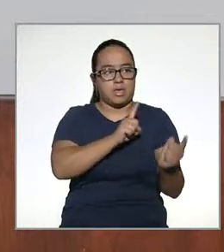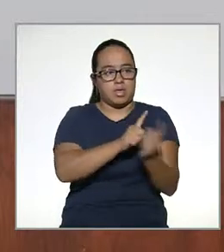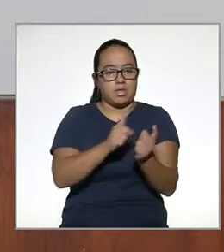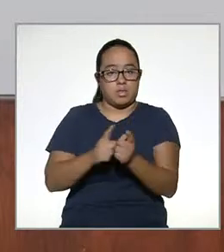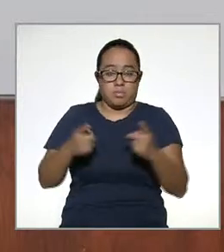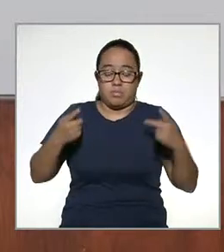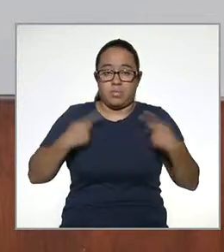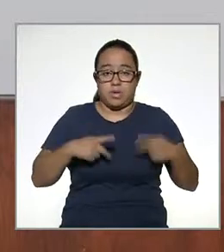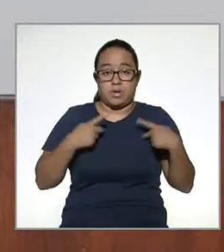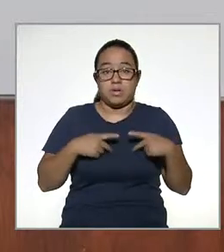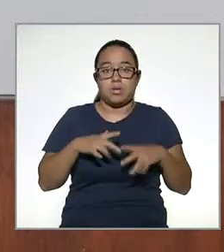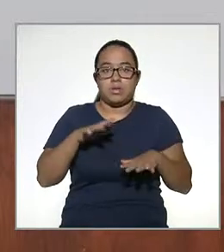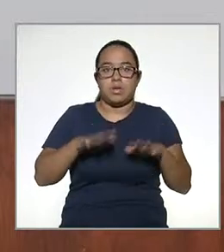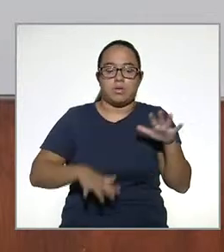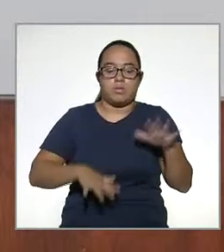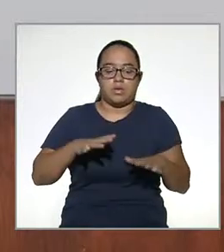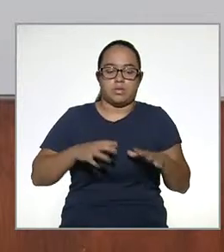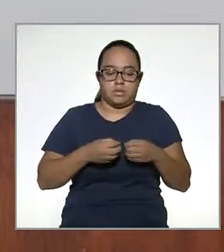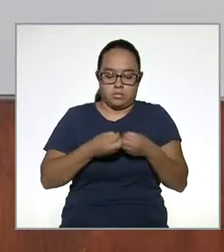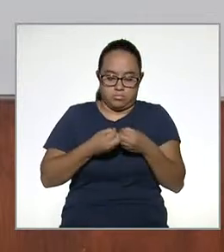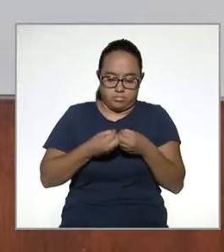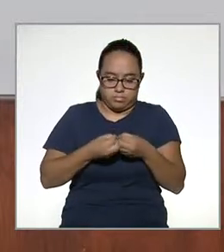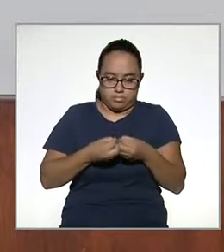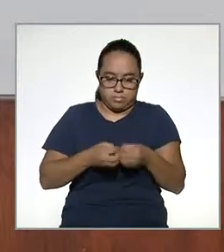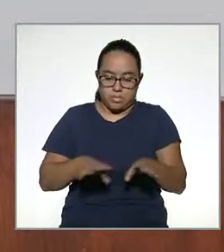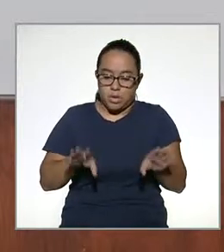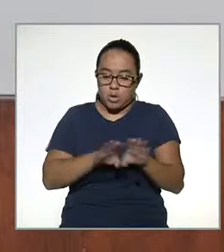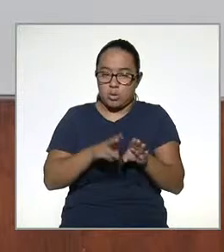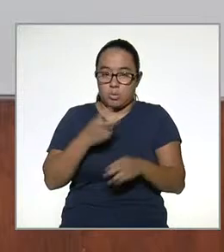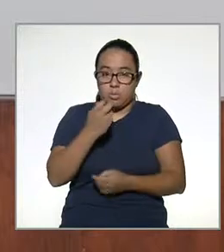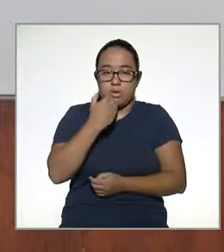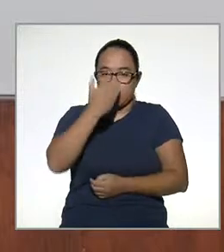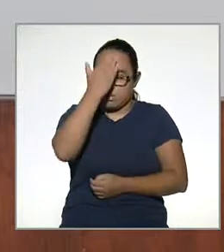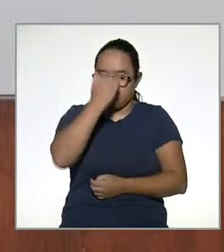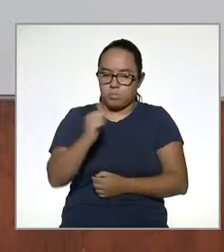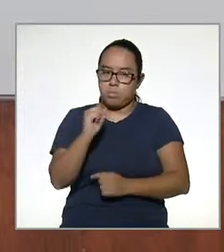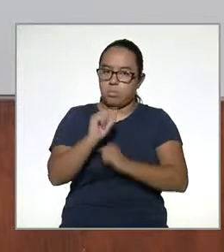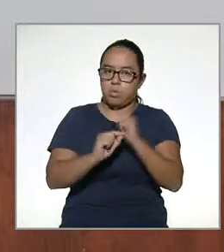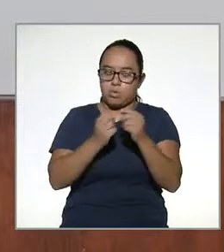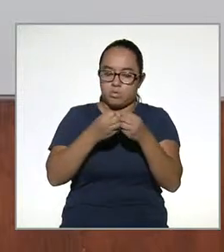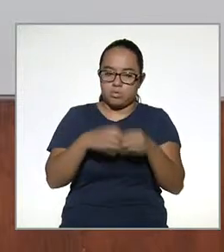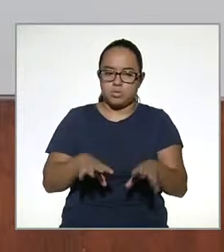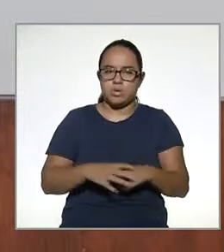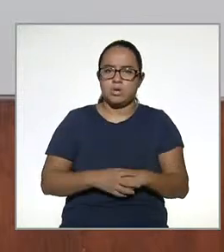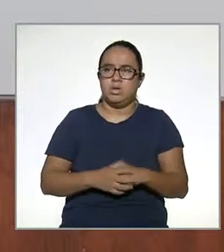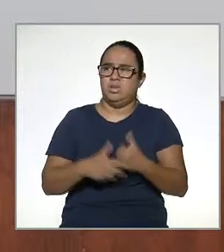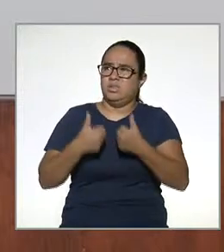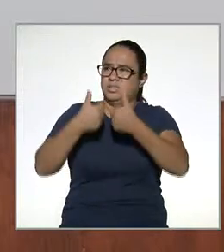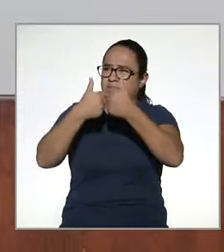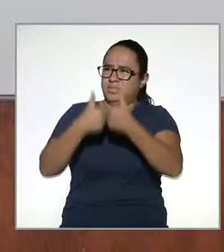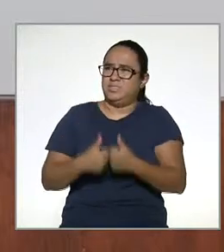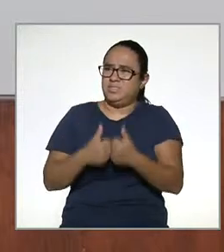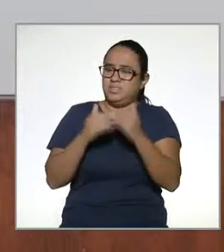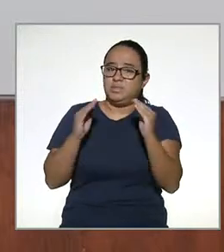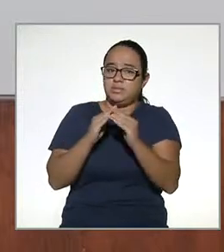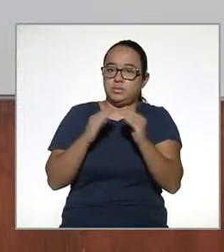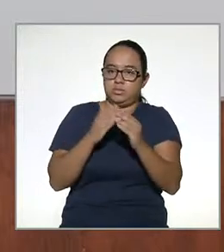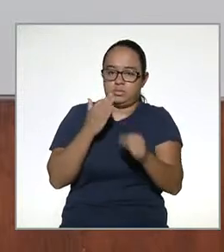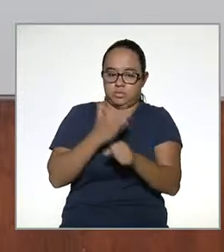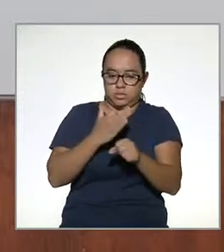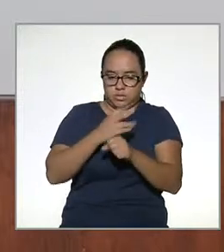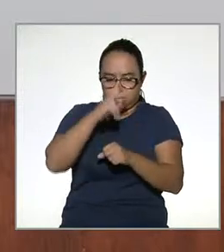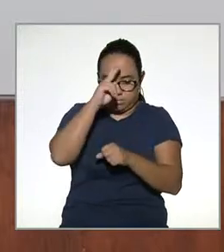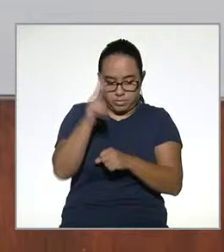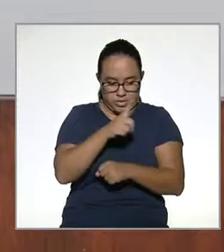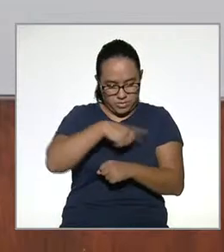bueno, pues a veces se van perdiendo estas habilidades. ¿Cómo es que el confinamiento nos ha afectado y les ha